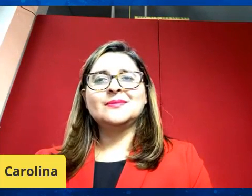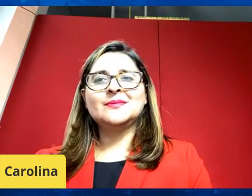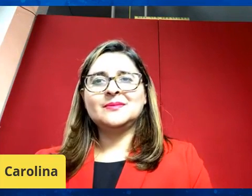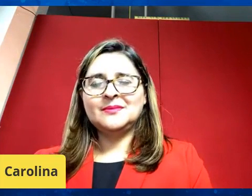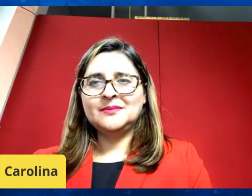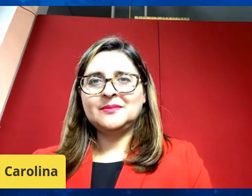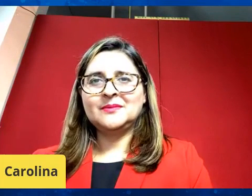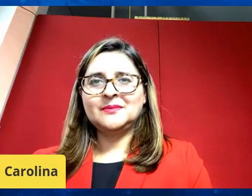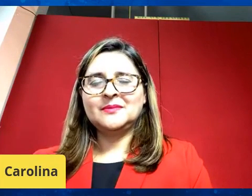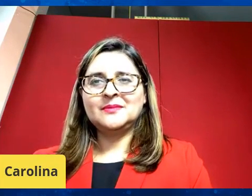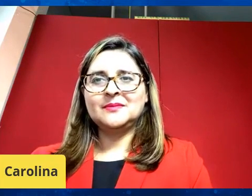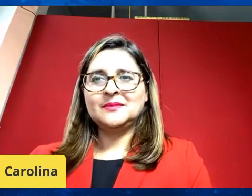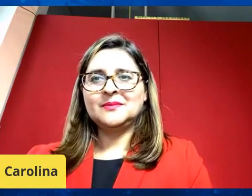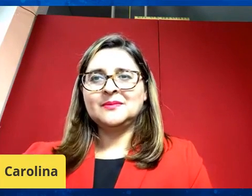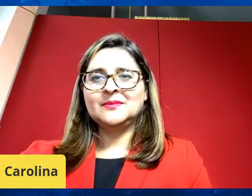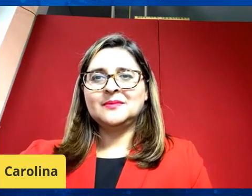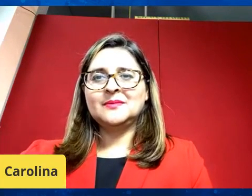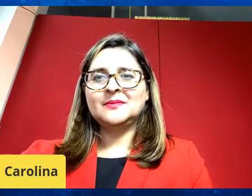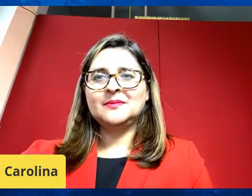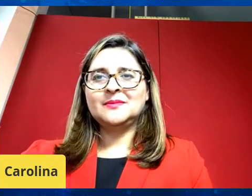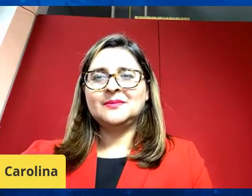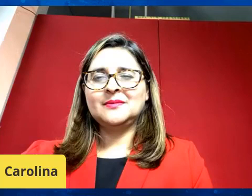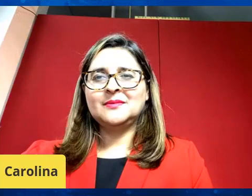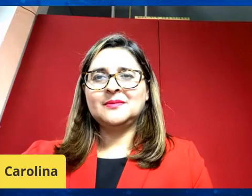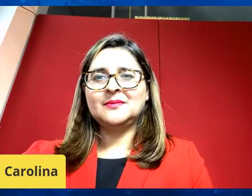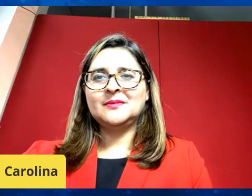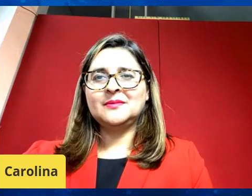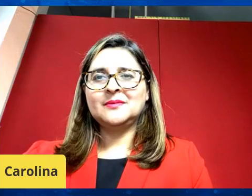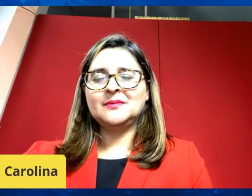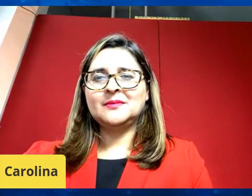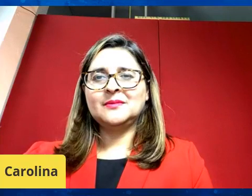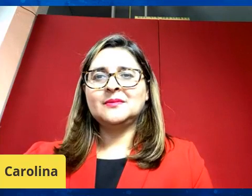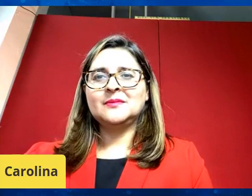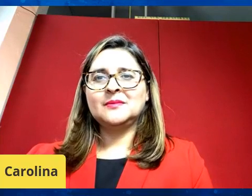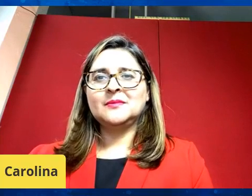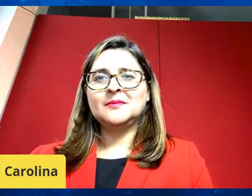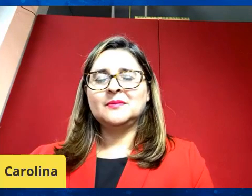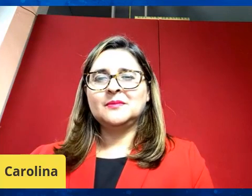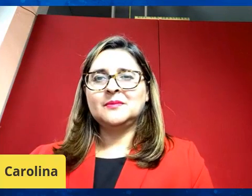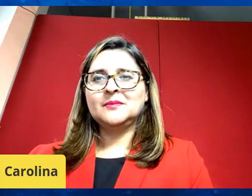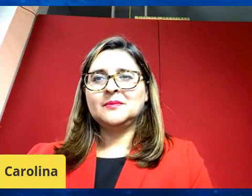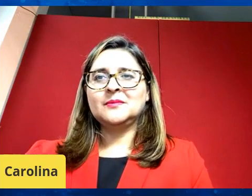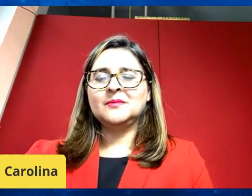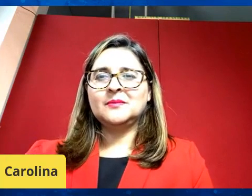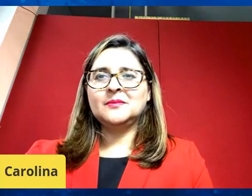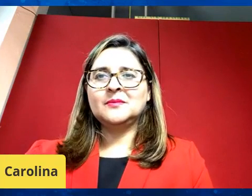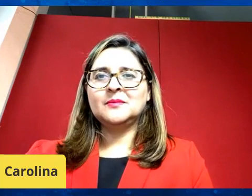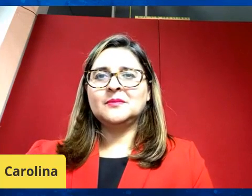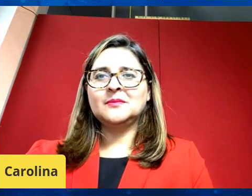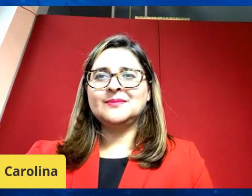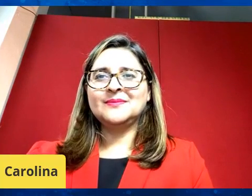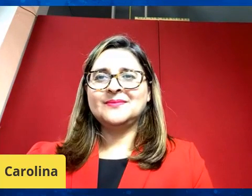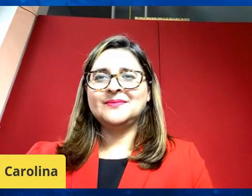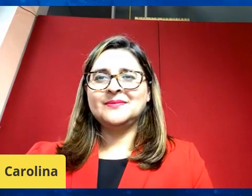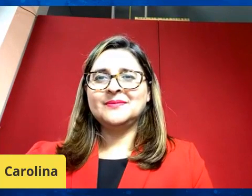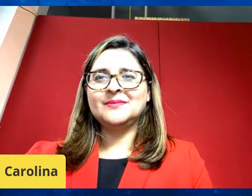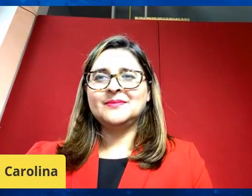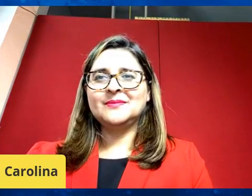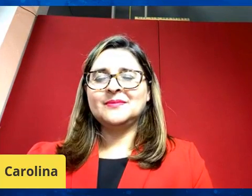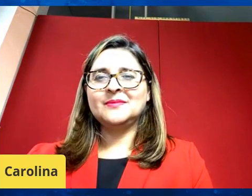más potenciar mucho mejor. Actualmente tenemos que mejorar, así como tenemos observatorios filetes, podríamos